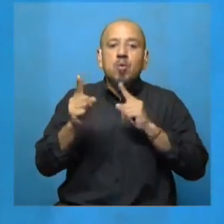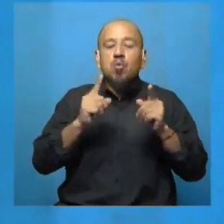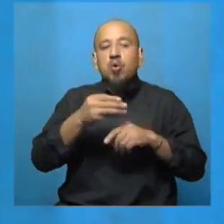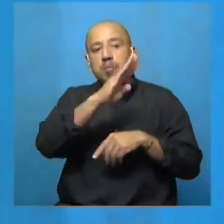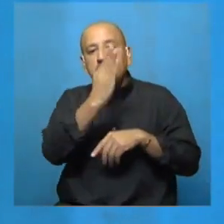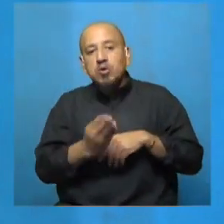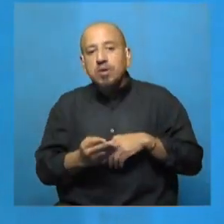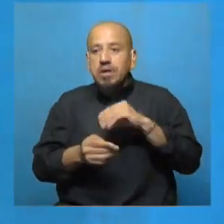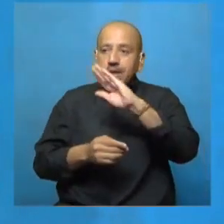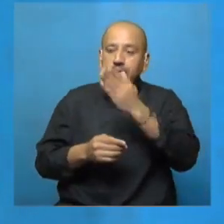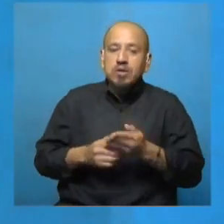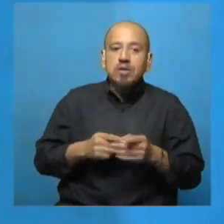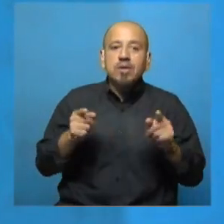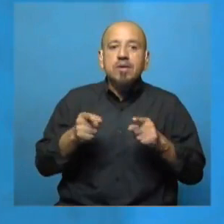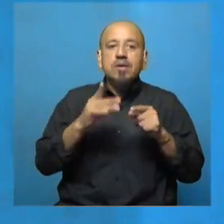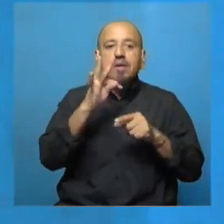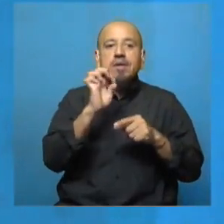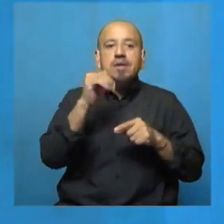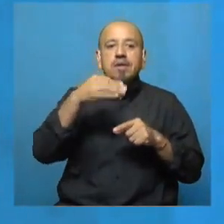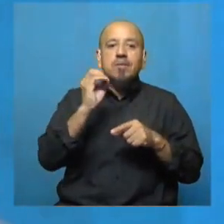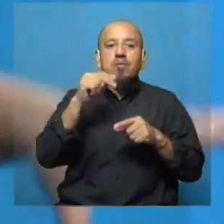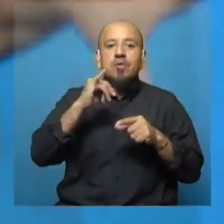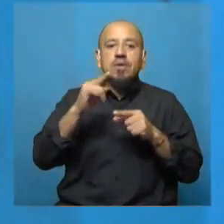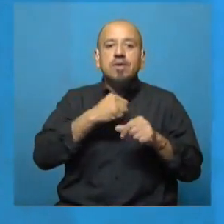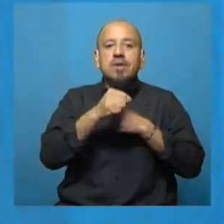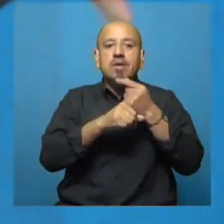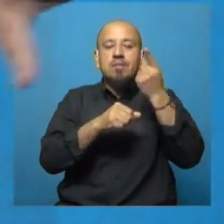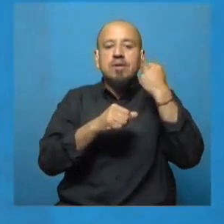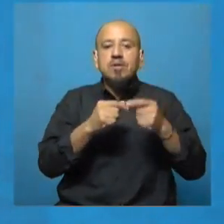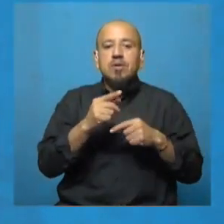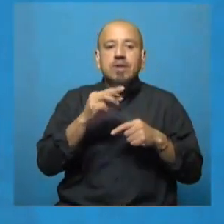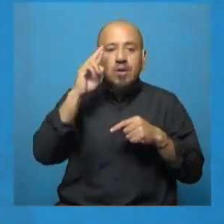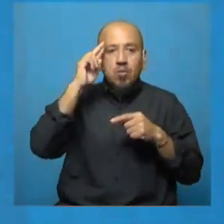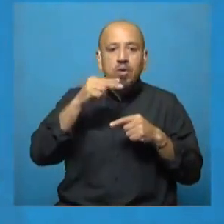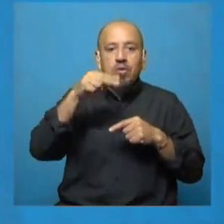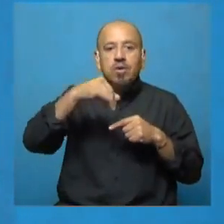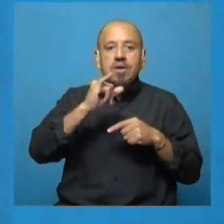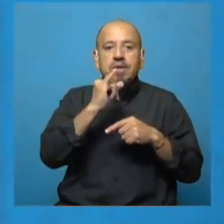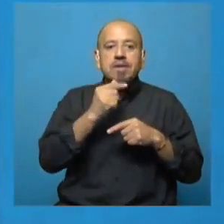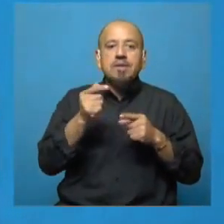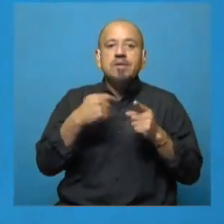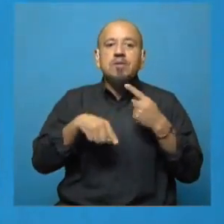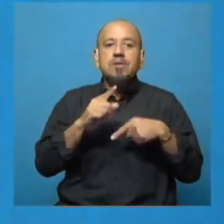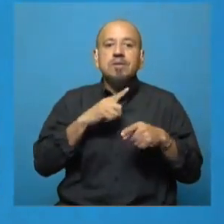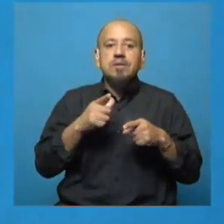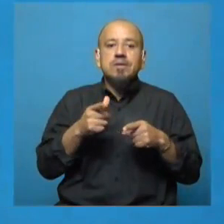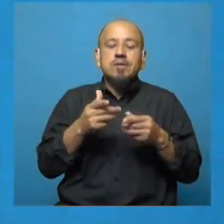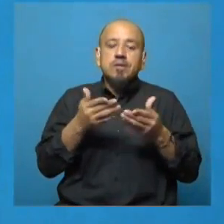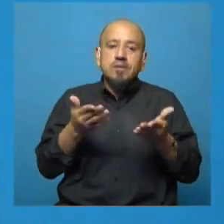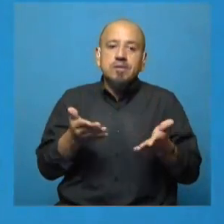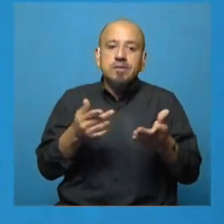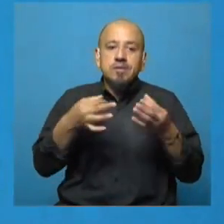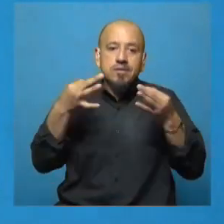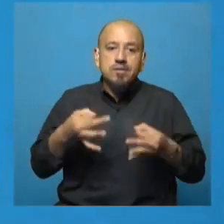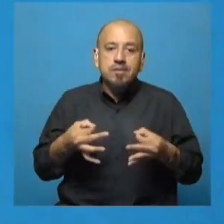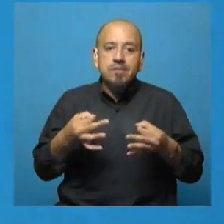que vinieron de la obra que hicimos contemporáneo y con smalls el año pasado recuerdo ceniza que se trasladaron al tablado y bueno este la